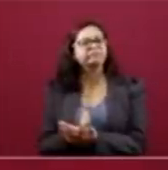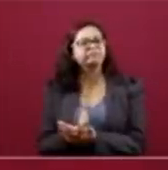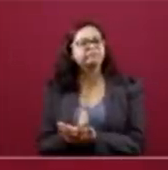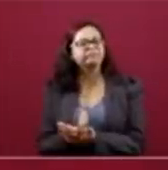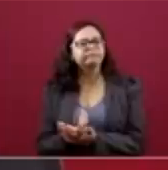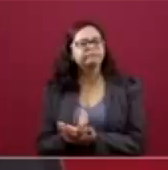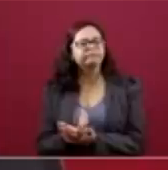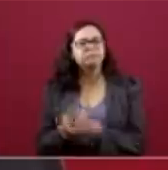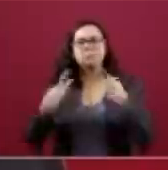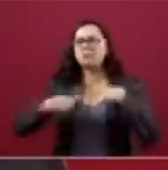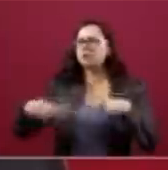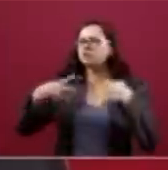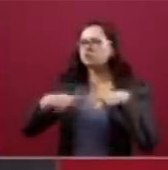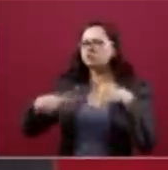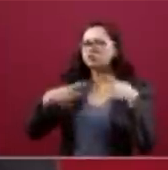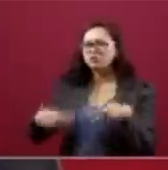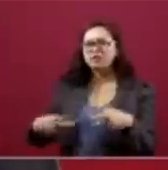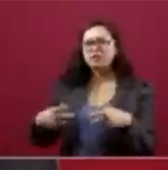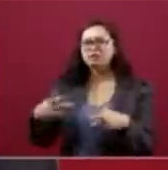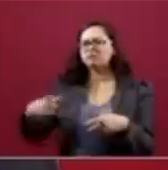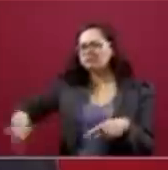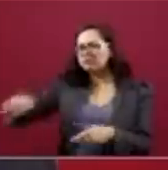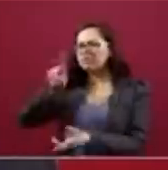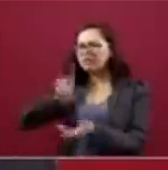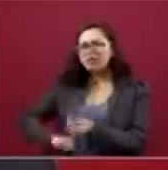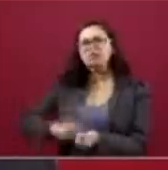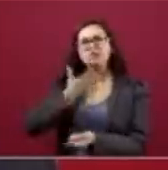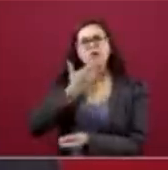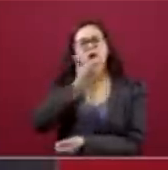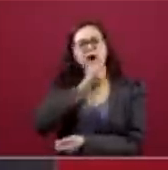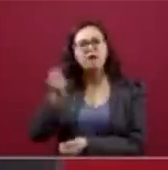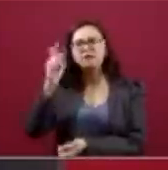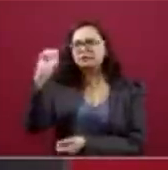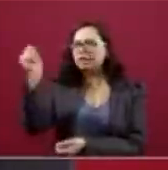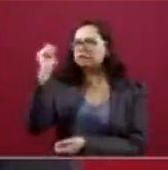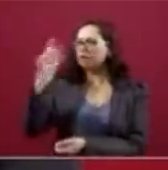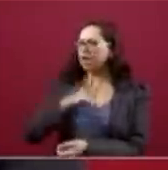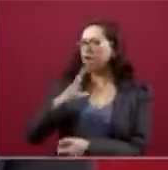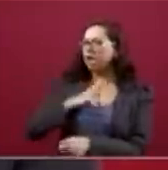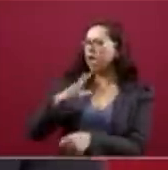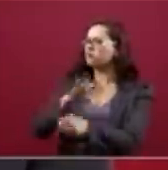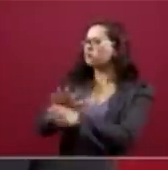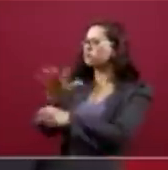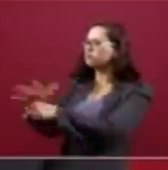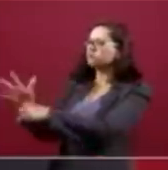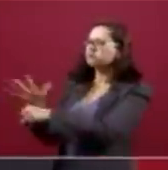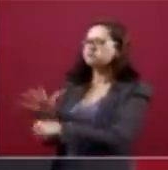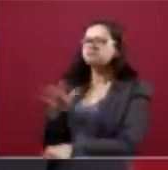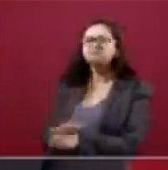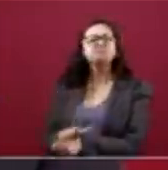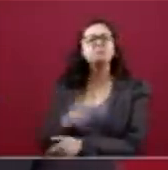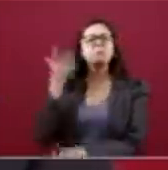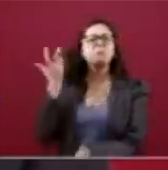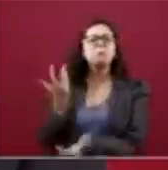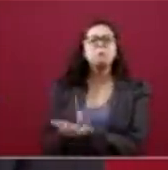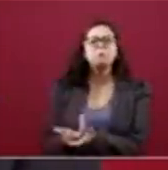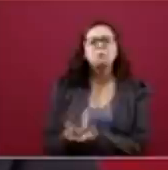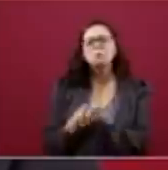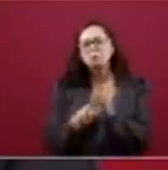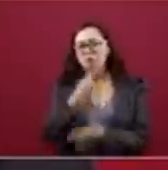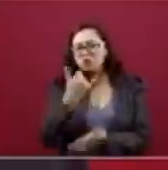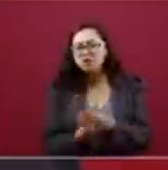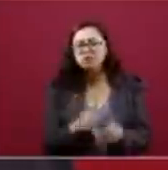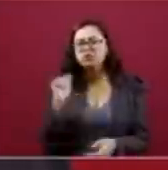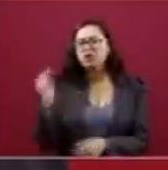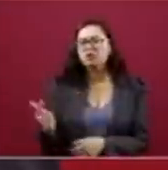el personal, los técnicos, pero si se necesitaba algún proyecto,